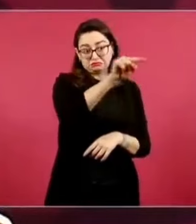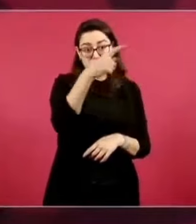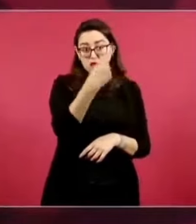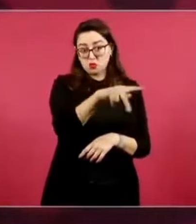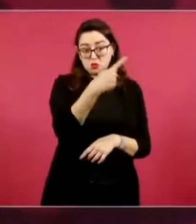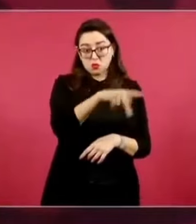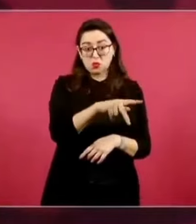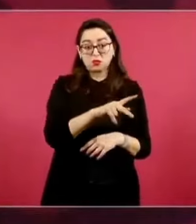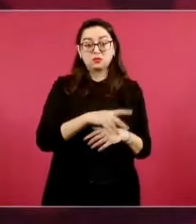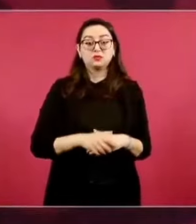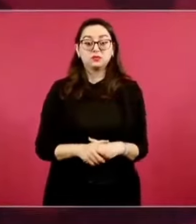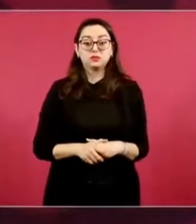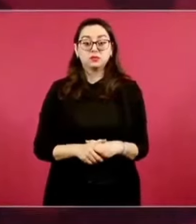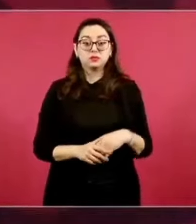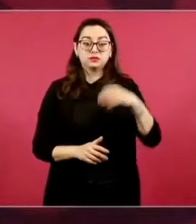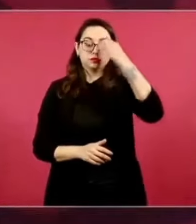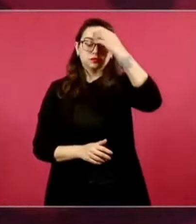estos